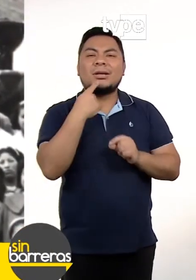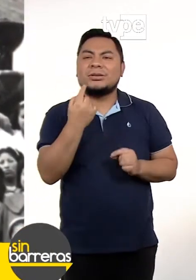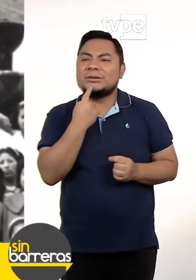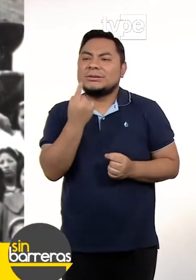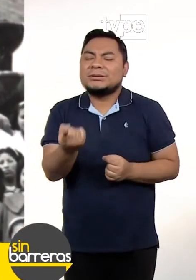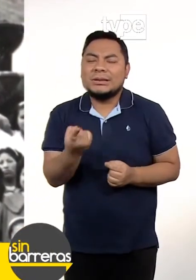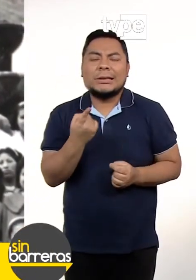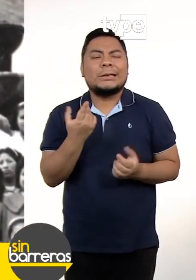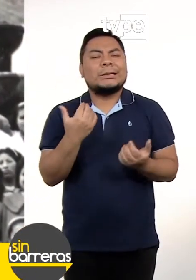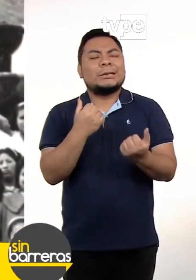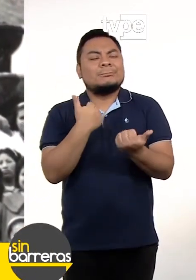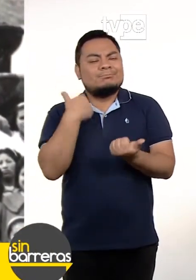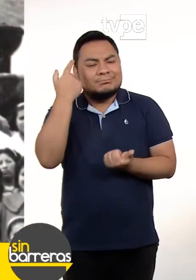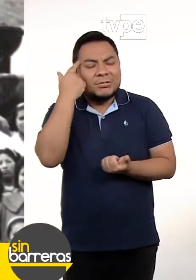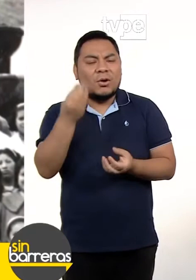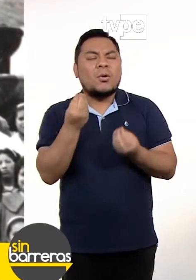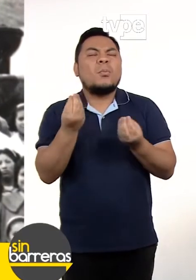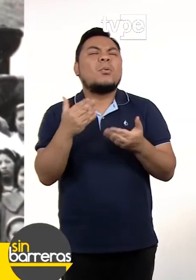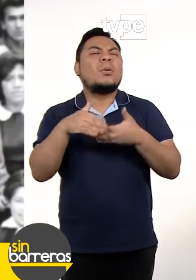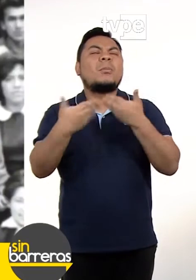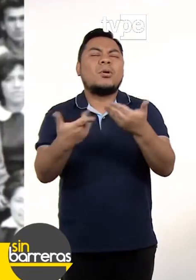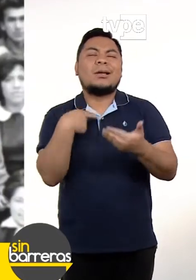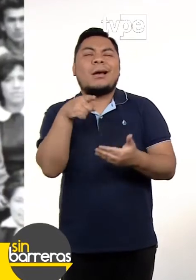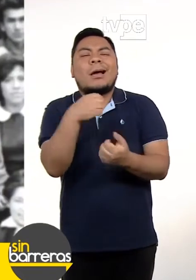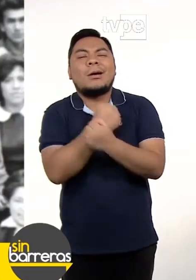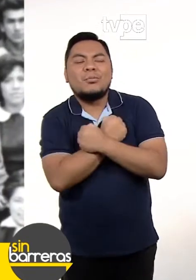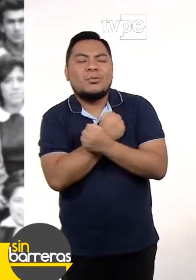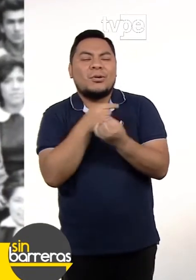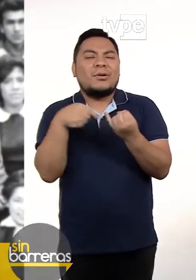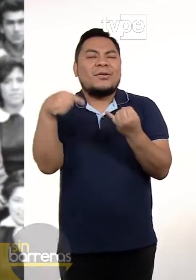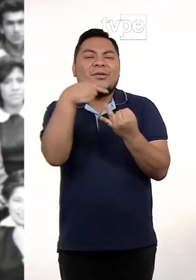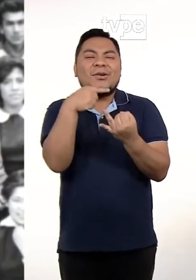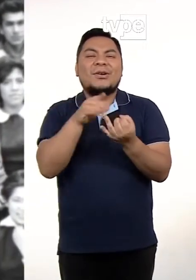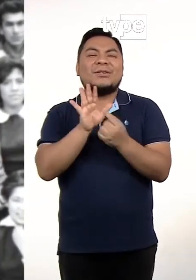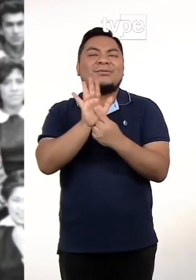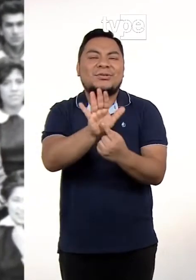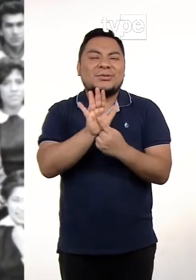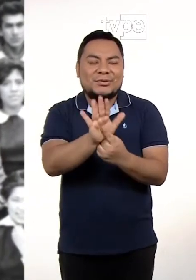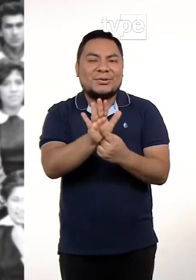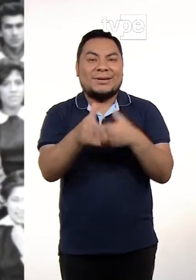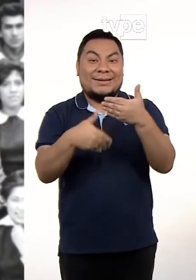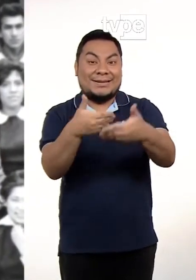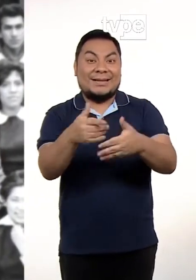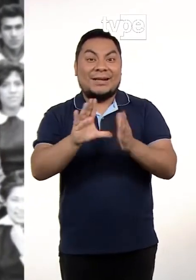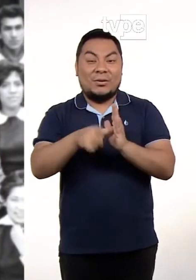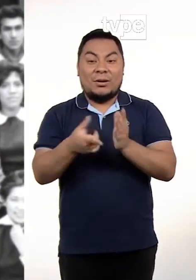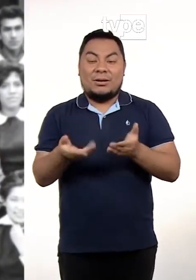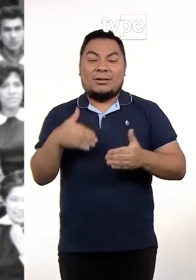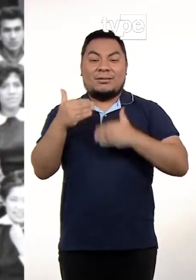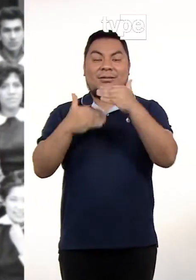quiero y que culminó después cuando fui directora,